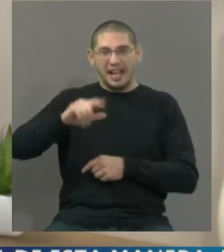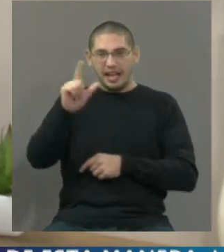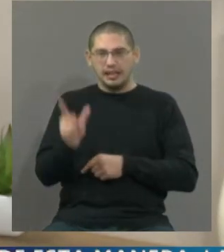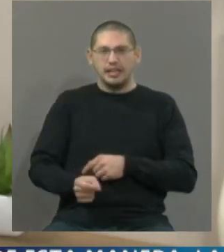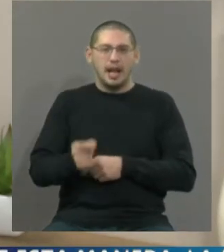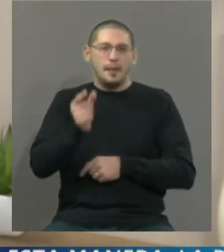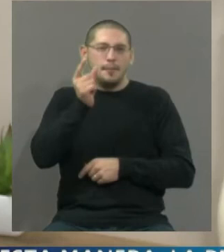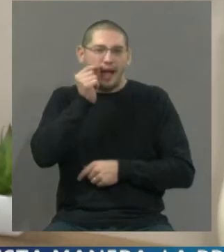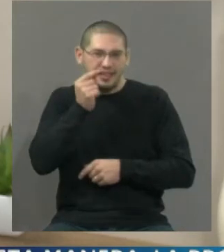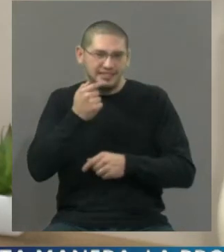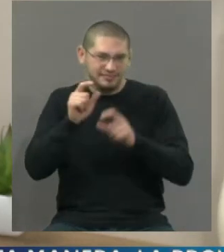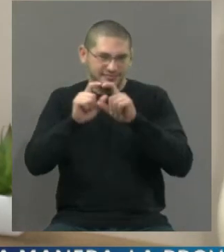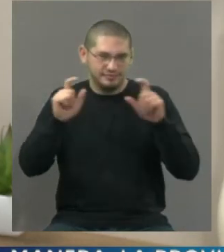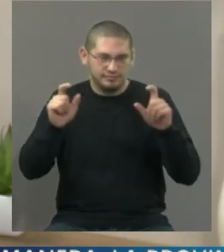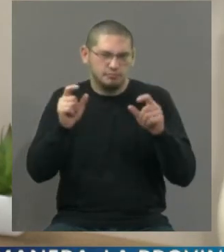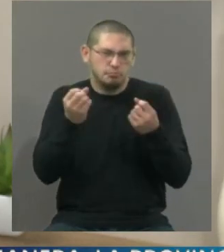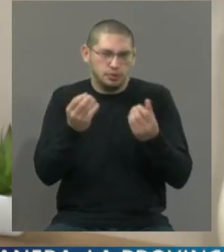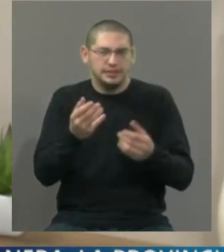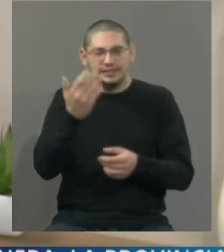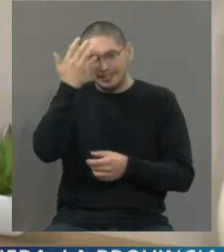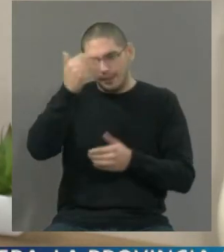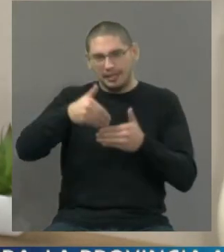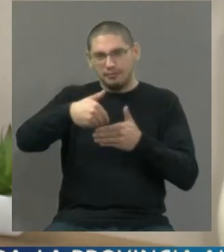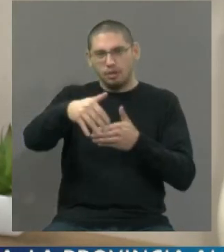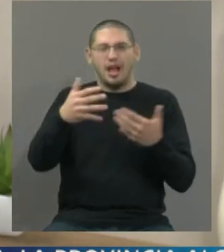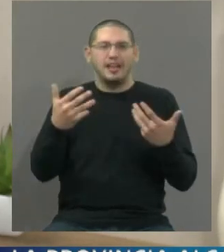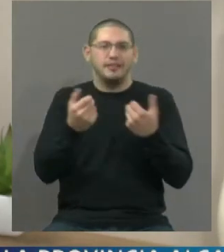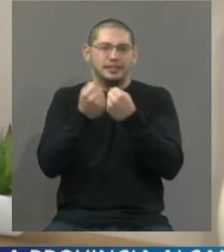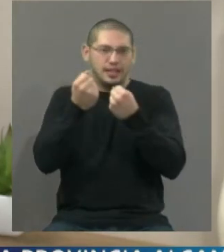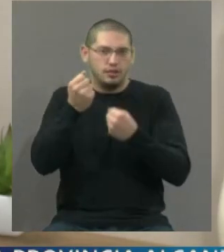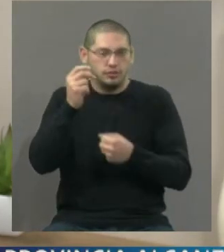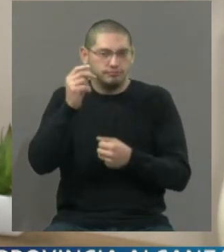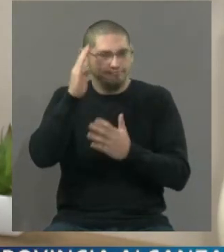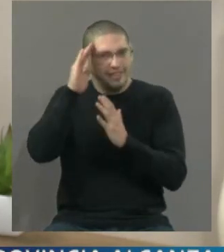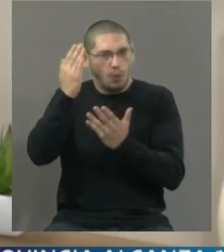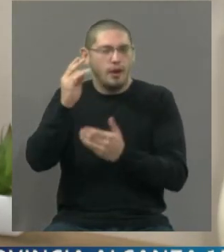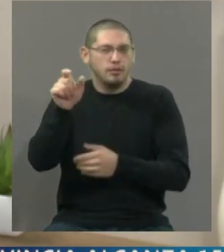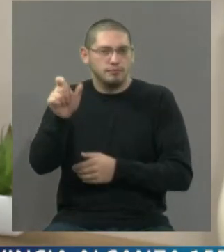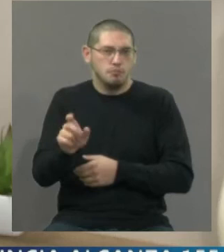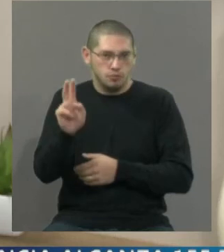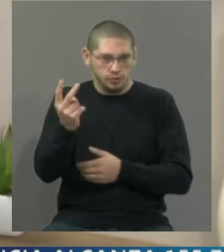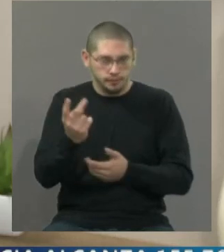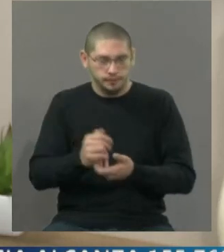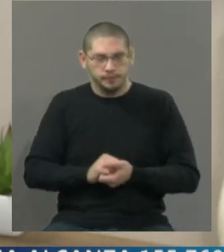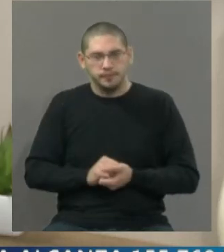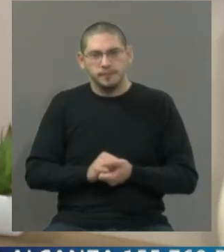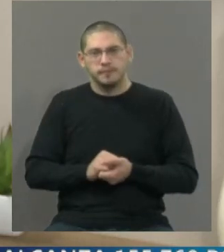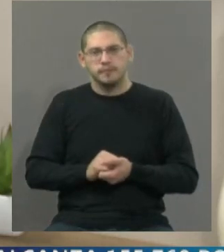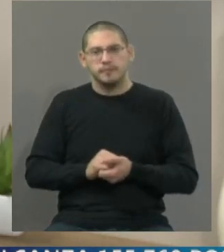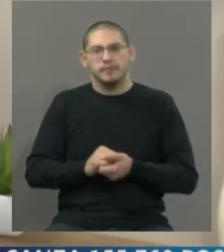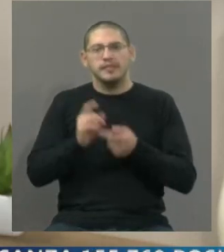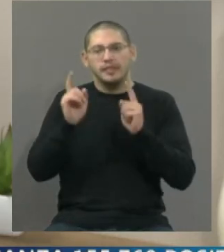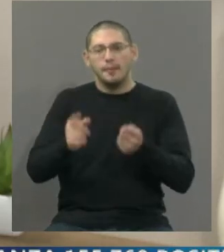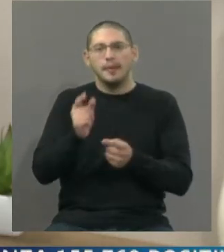nuevo aniversario de la muerte de José de San Martín y con el objetivo de, por ejemplo, reconocer a los padres de la